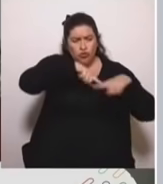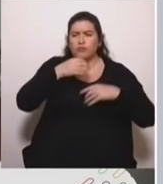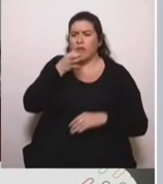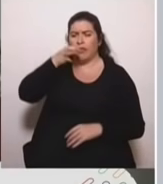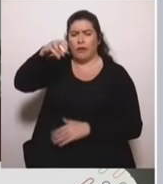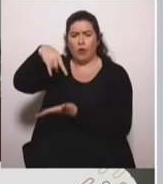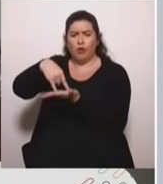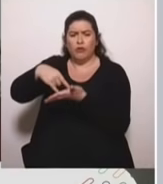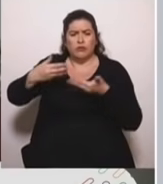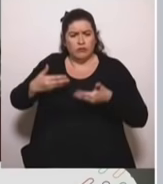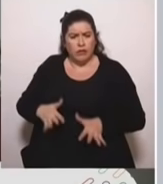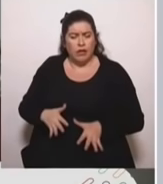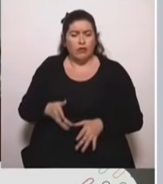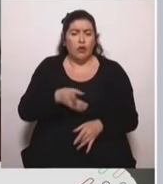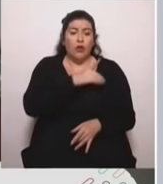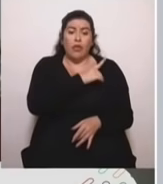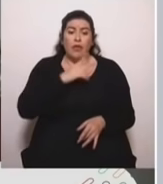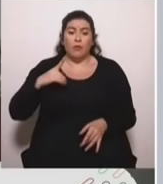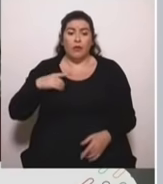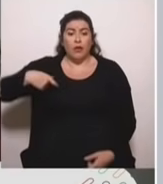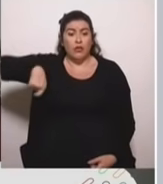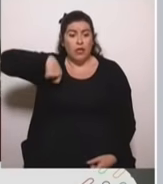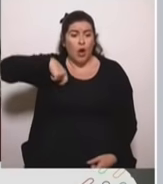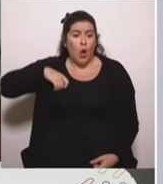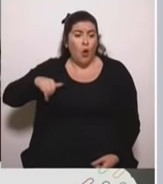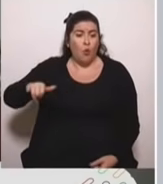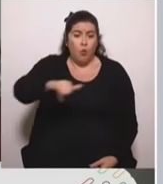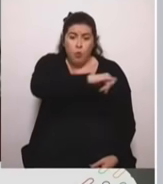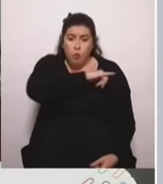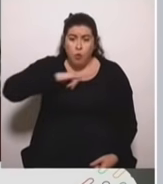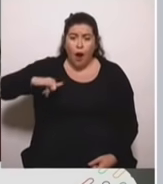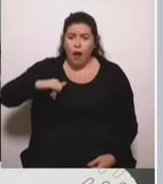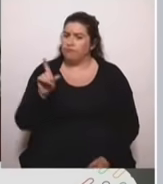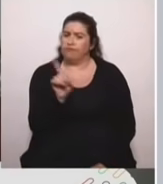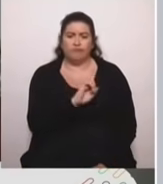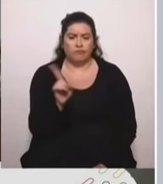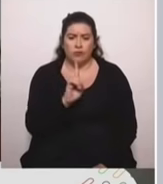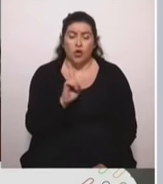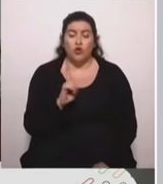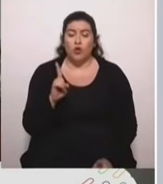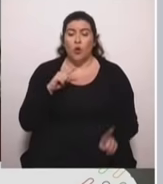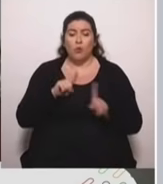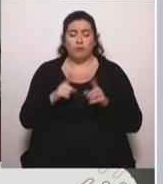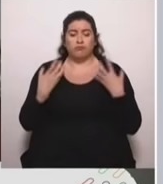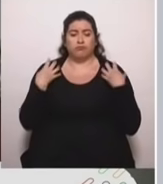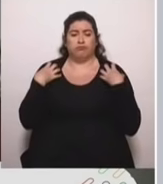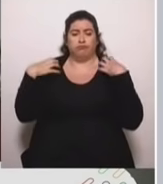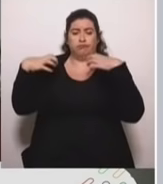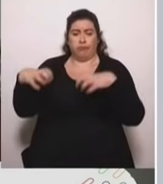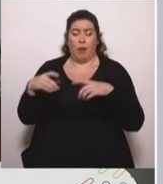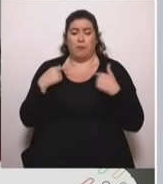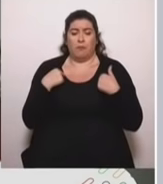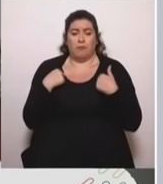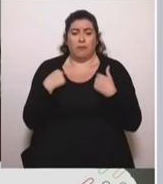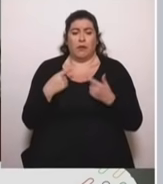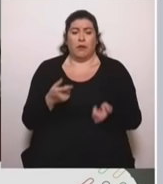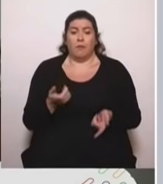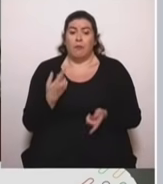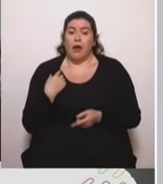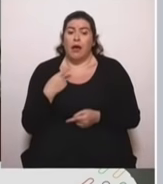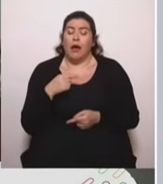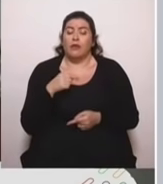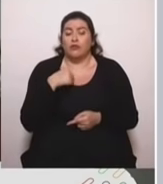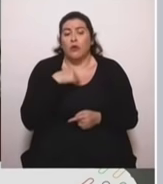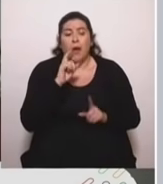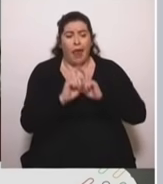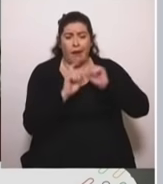los órganos y poderes del Estado, pero ¿cómo usted ve esa convivencia cuando se hace esa diferencia que, por lo menos a un ciudadano común y corriente,